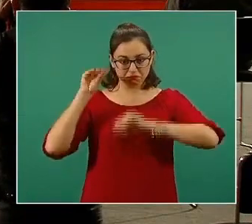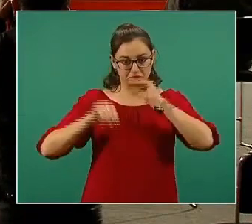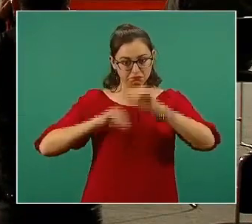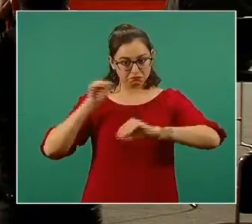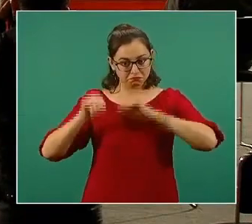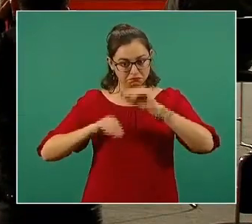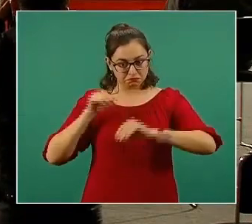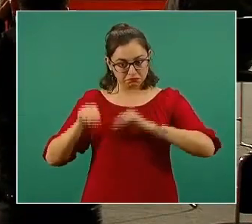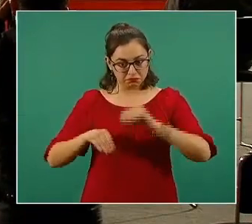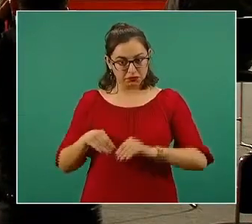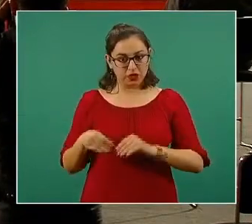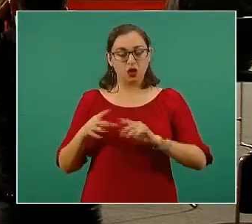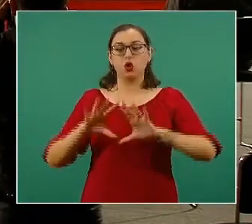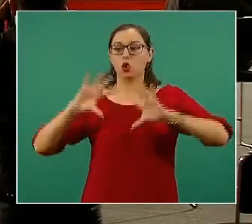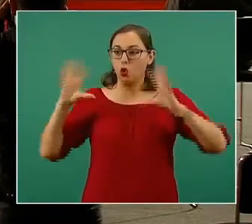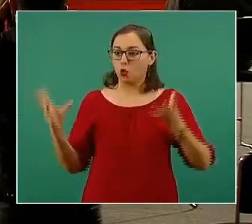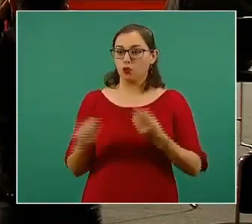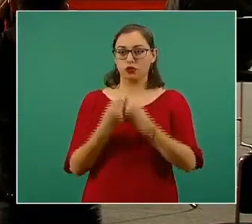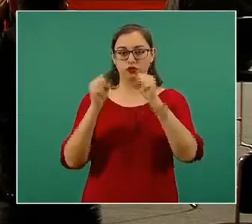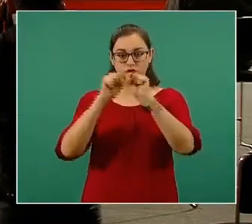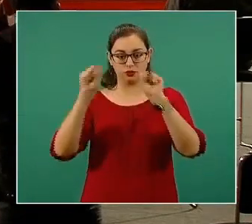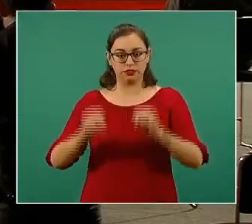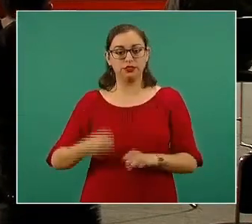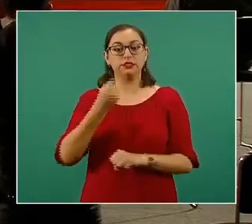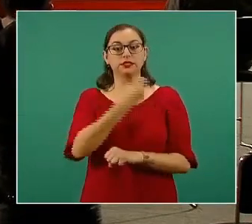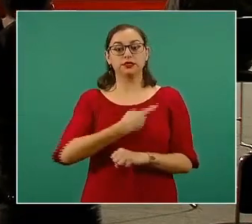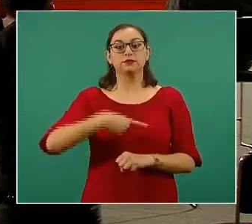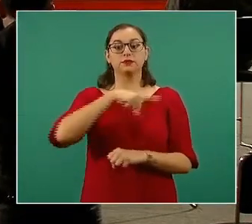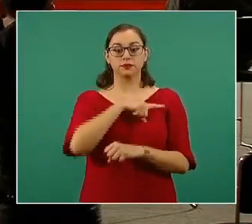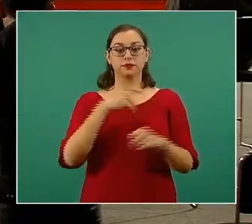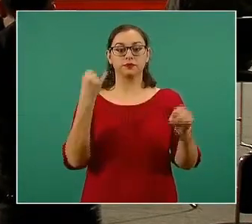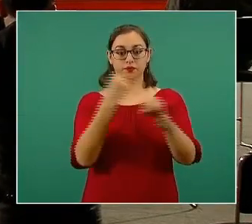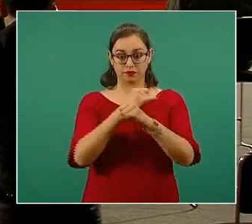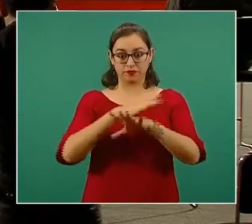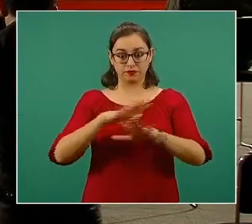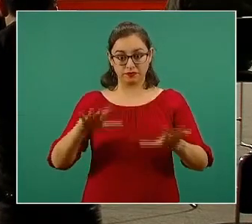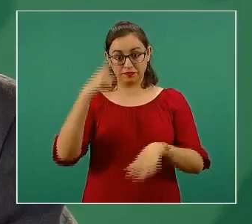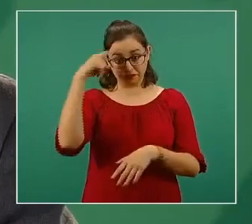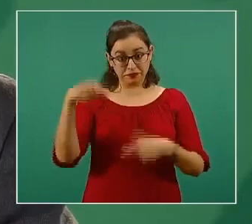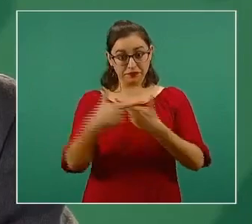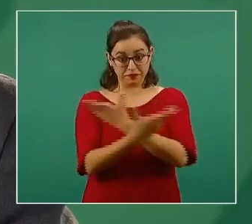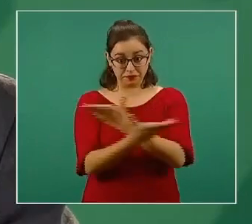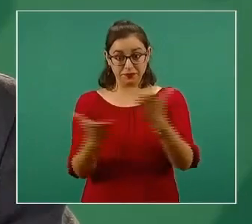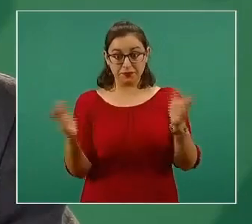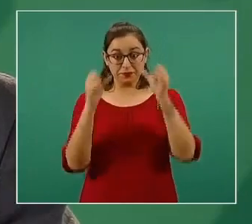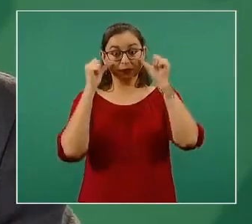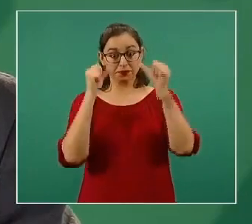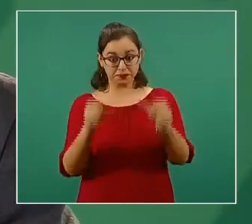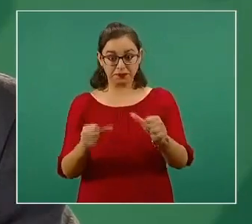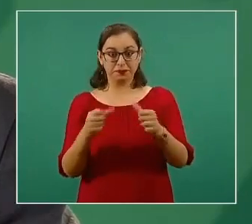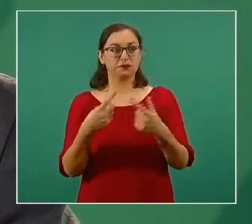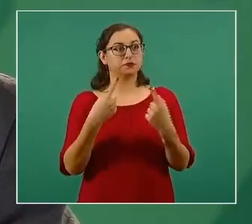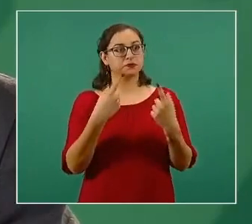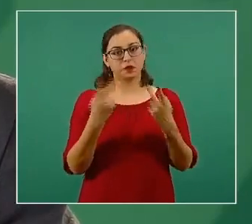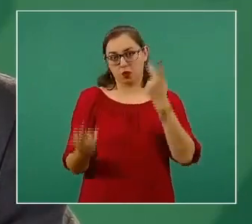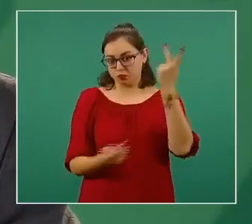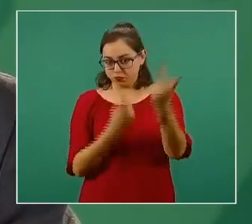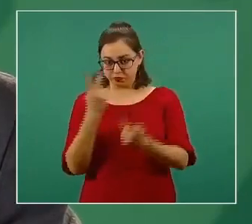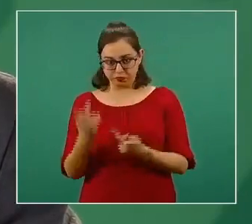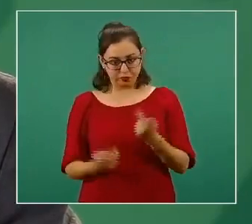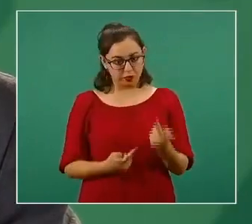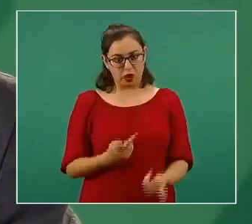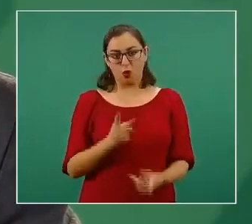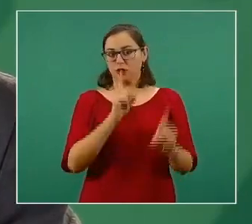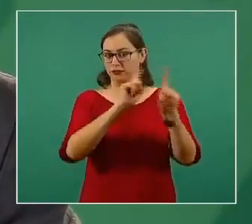coordinando al sector salud para tener la información que le sirva a usted y que se pueda documentar las distintas preguntas,